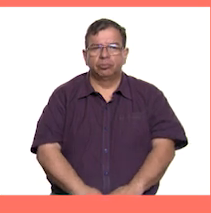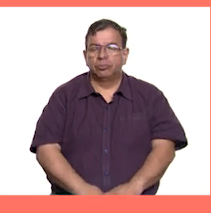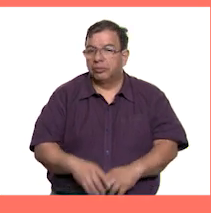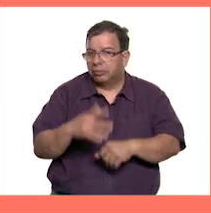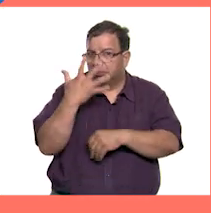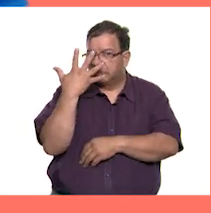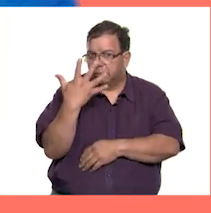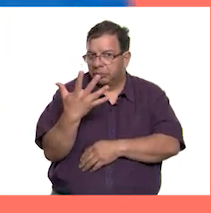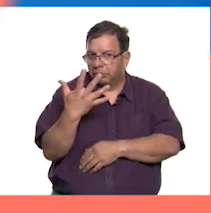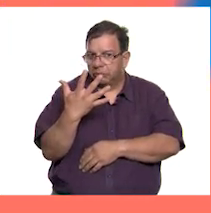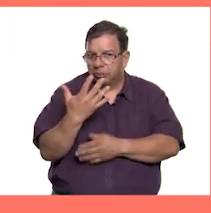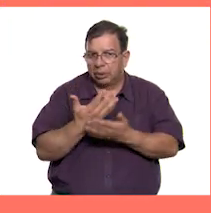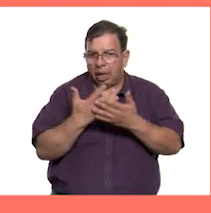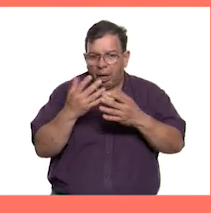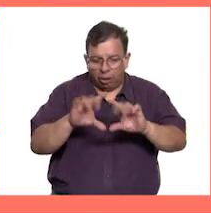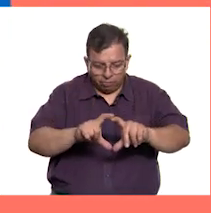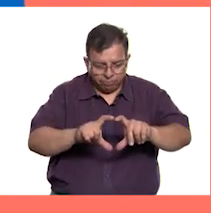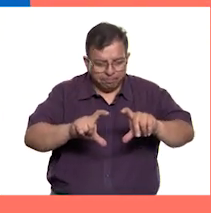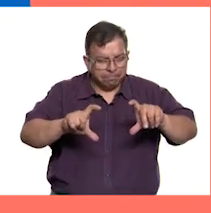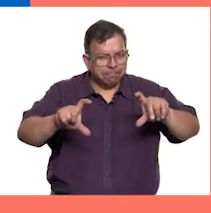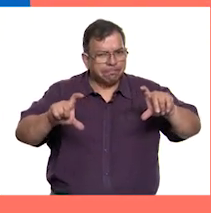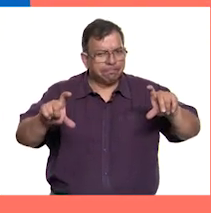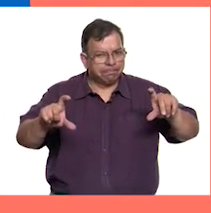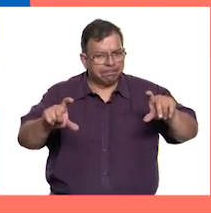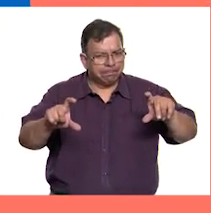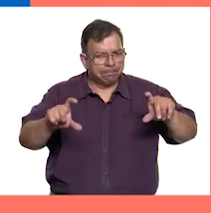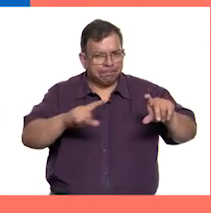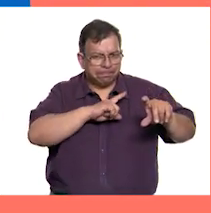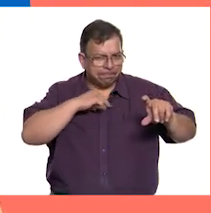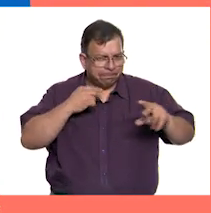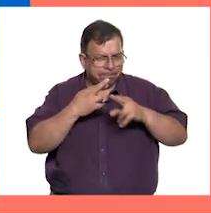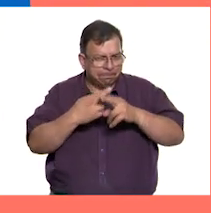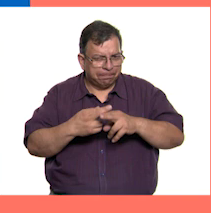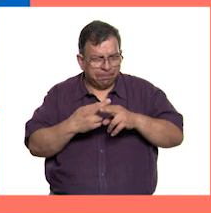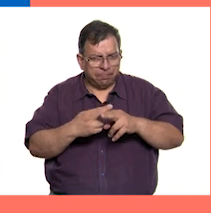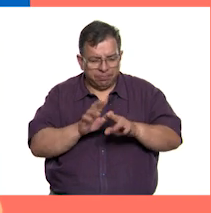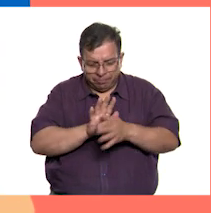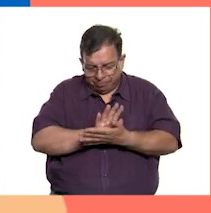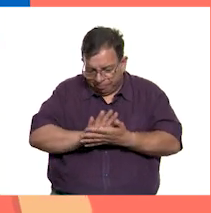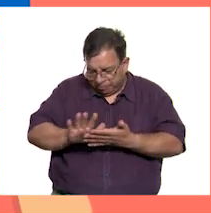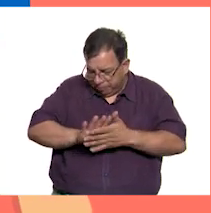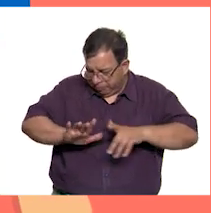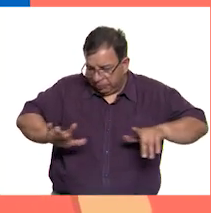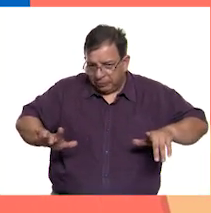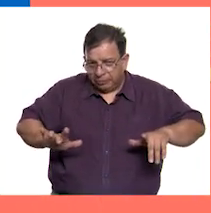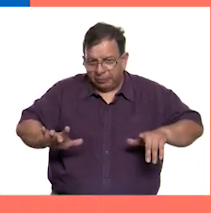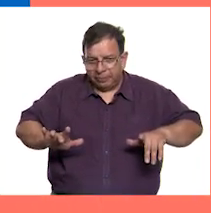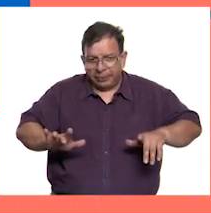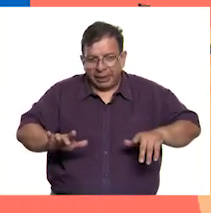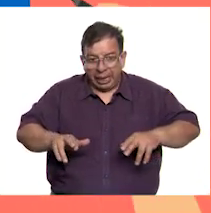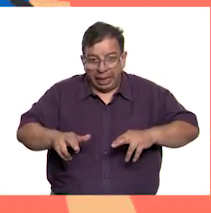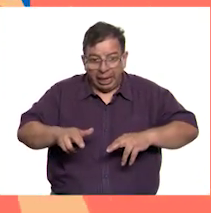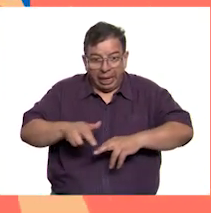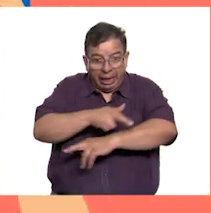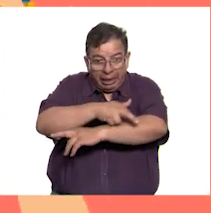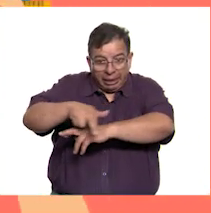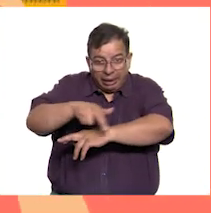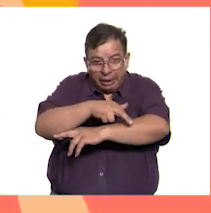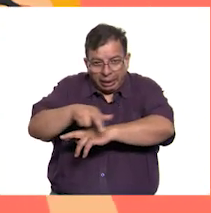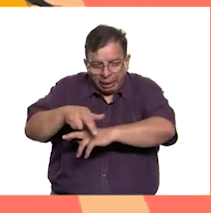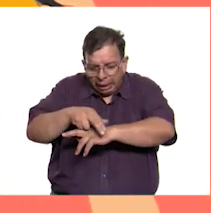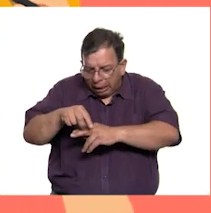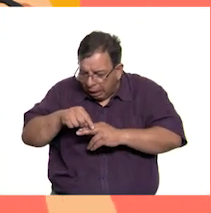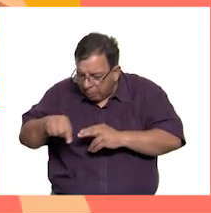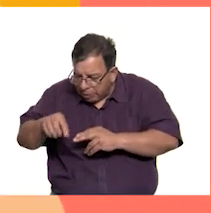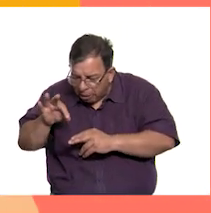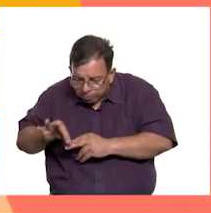5. Ahora tenemos un pequeño pedazo de playera. Estira a lo ancho y con ayuda de la regla, mide y marca con